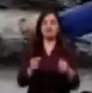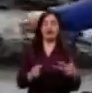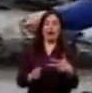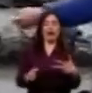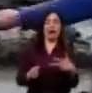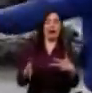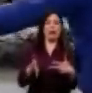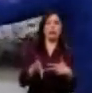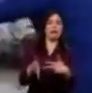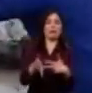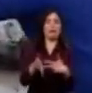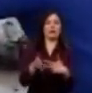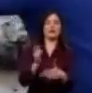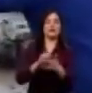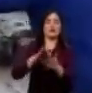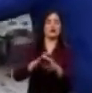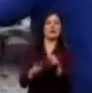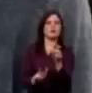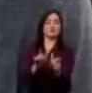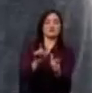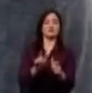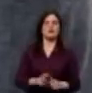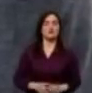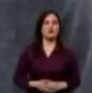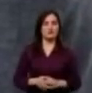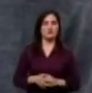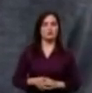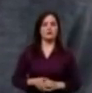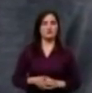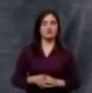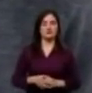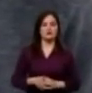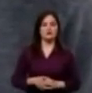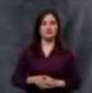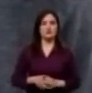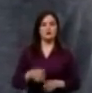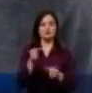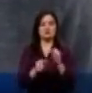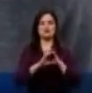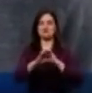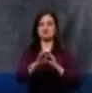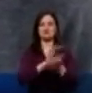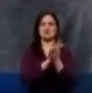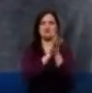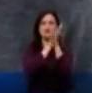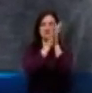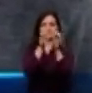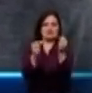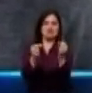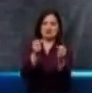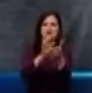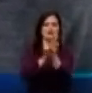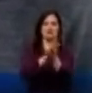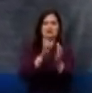vehicular y con un gran riesgo para los transeúntes. Por aquí no pasa ni un transporte, o sea,